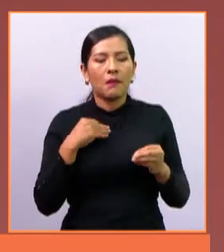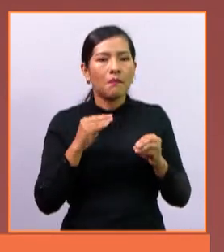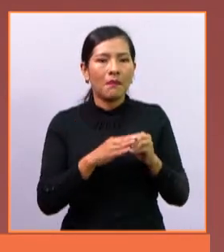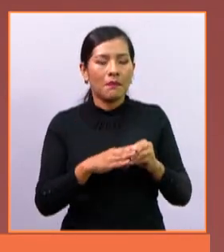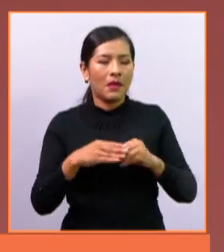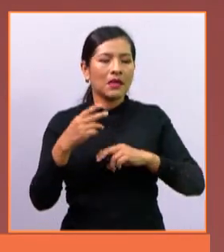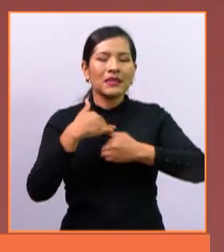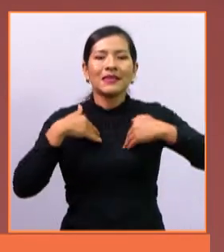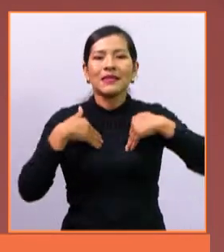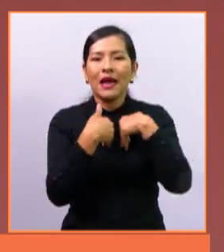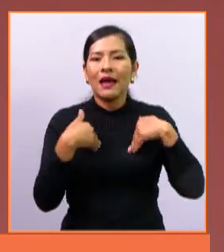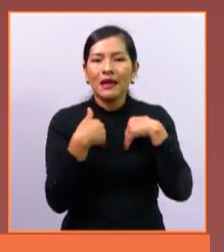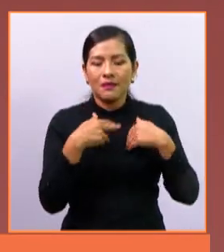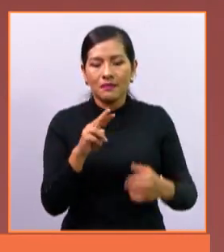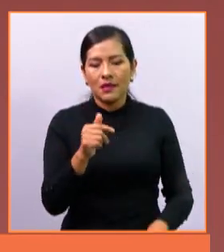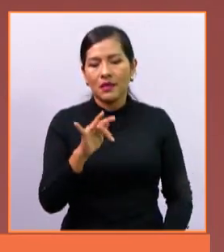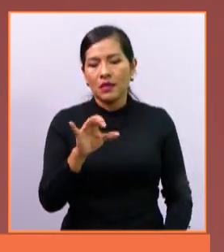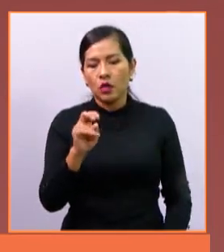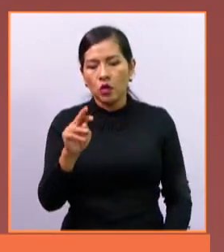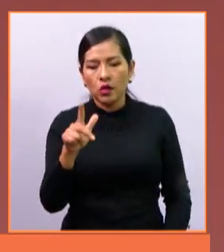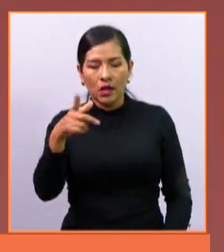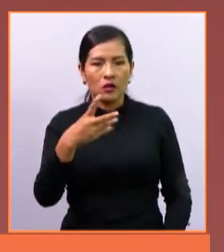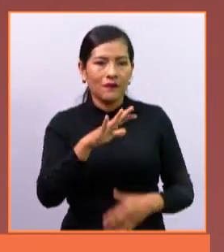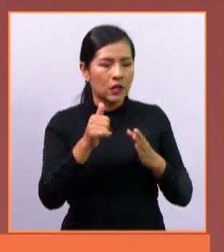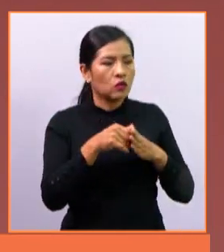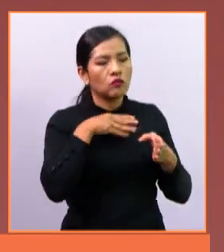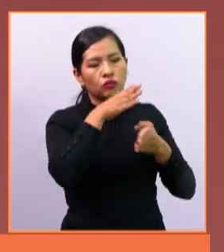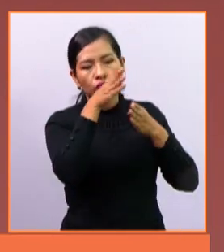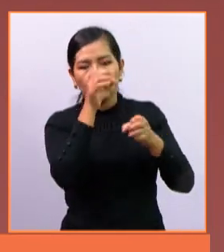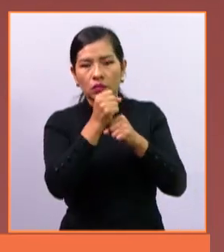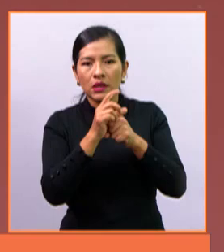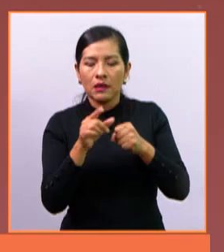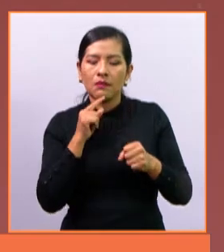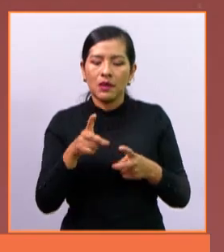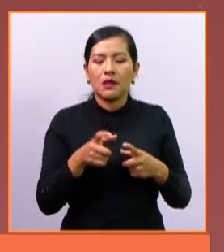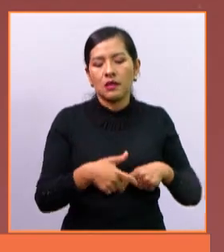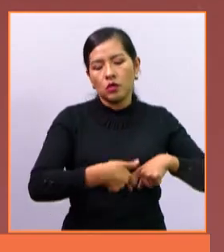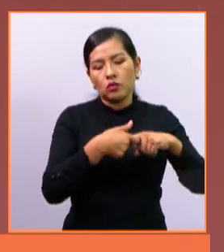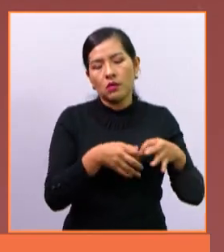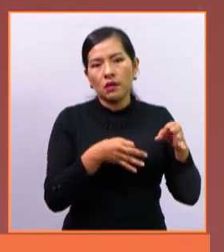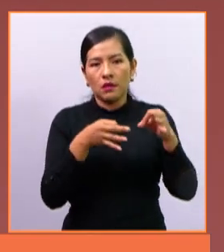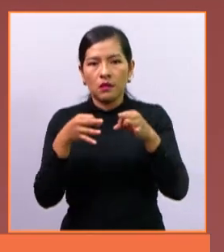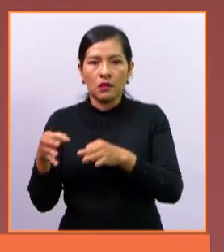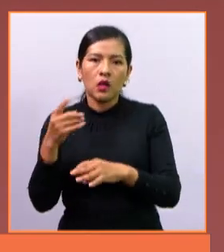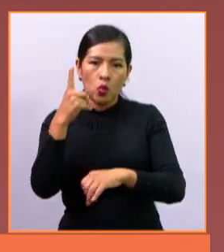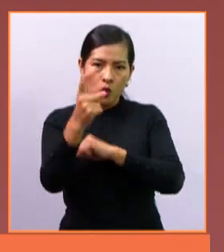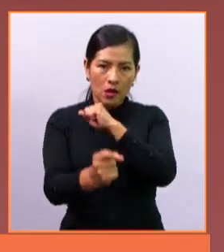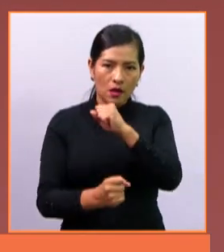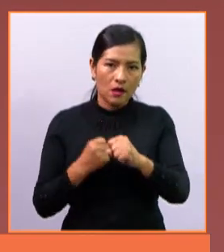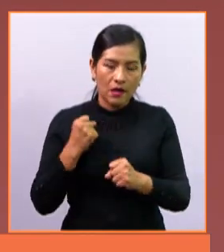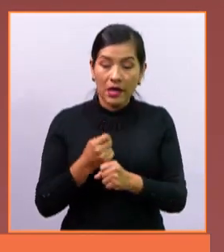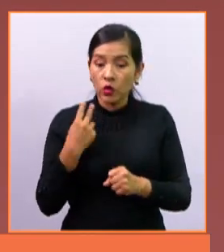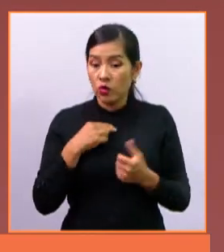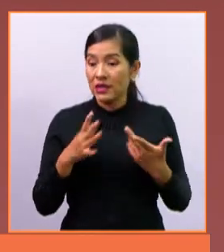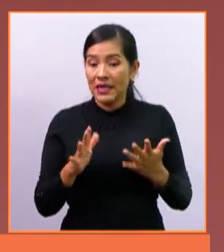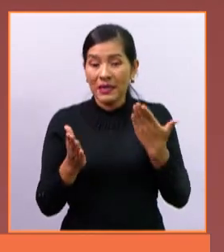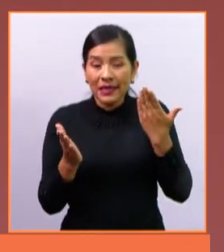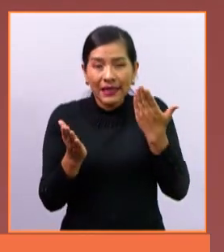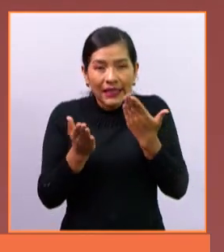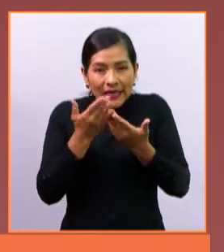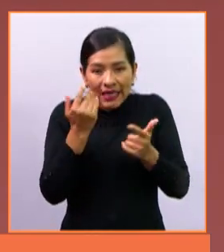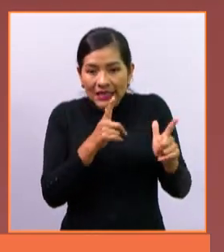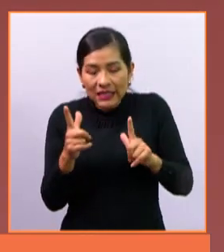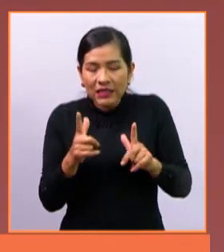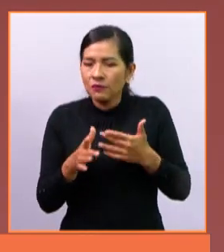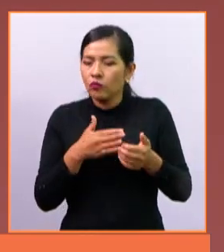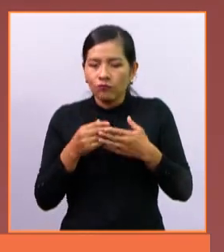más. Así que el montaje de la película se pospuso casi 1 año, ¿no? Cuando finalmente la teníamos casi lista, decimos, bueno, estrenaremos, pero